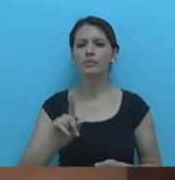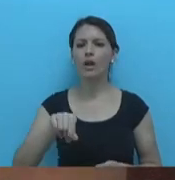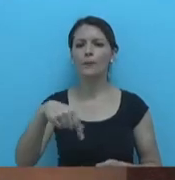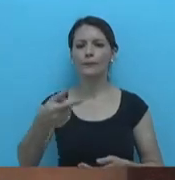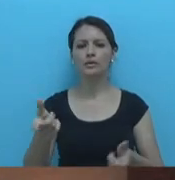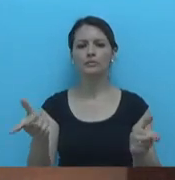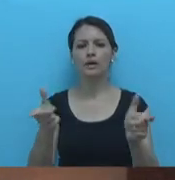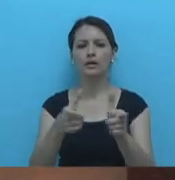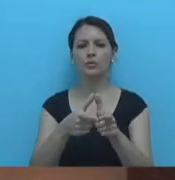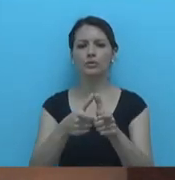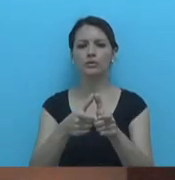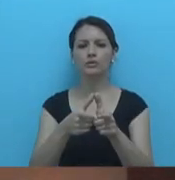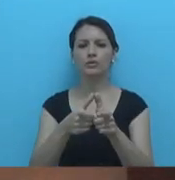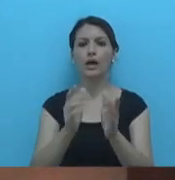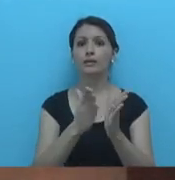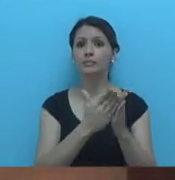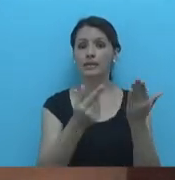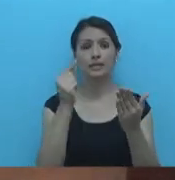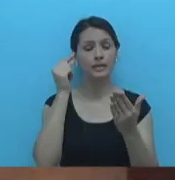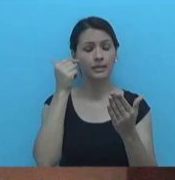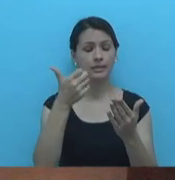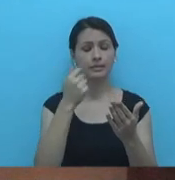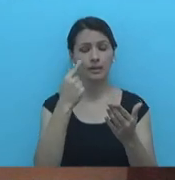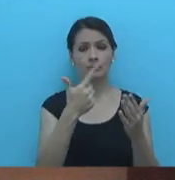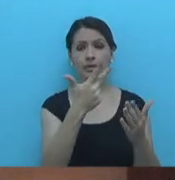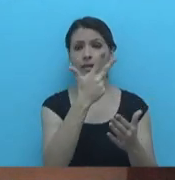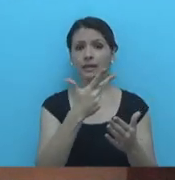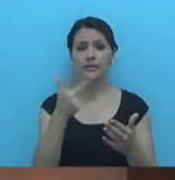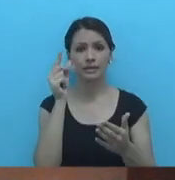sesión del expediente 36.330.